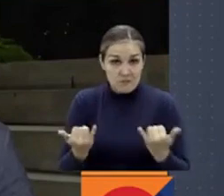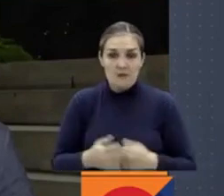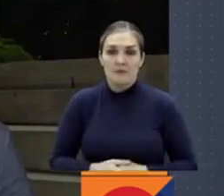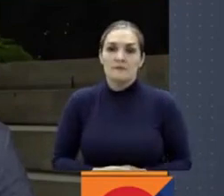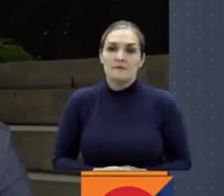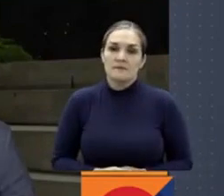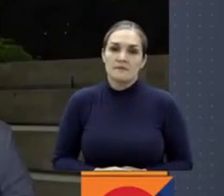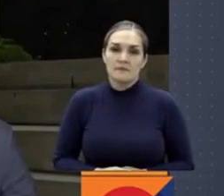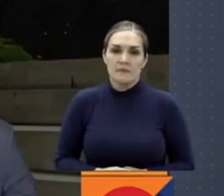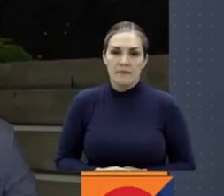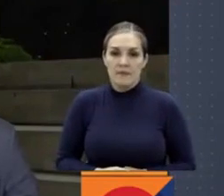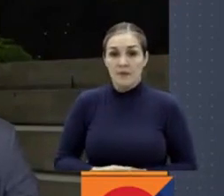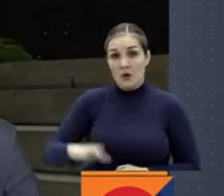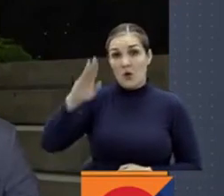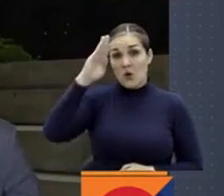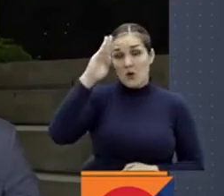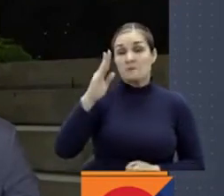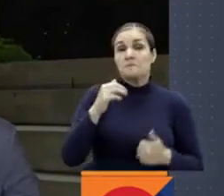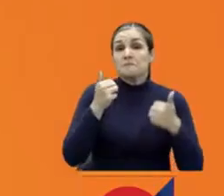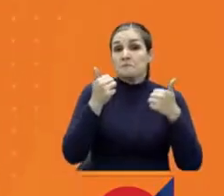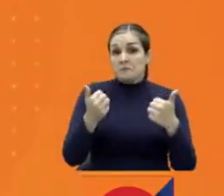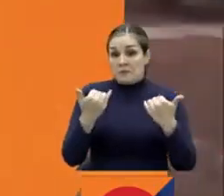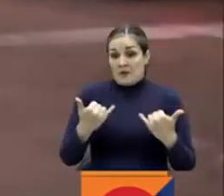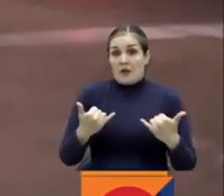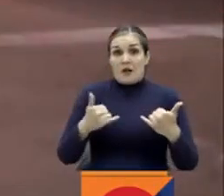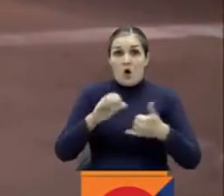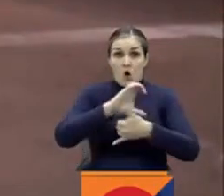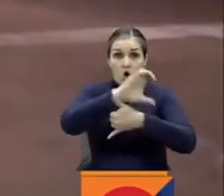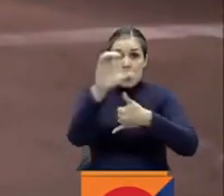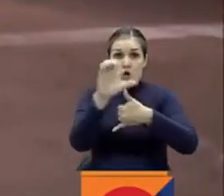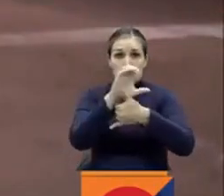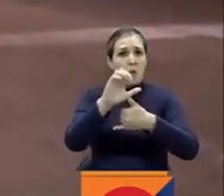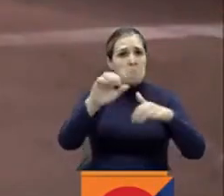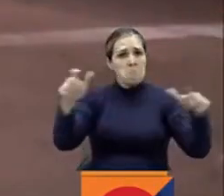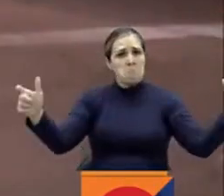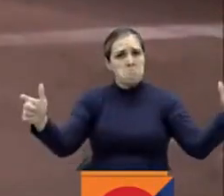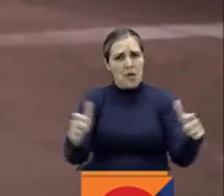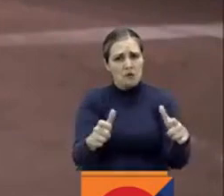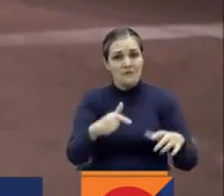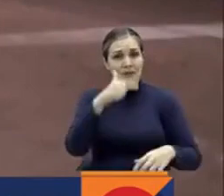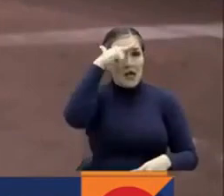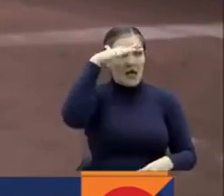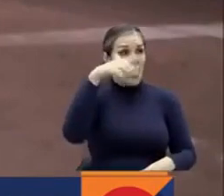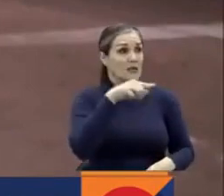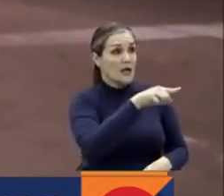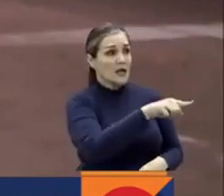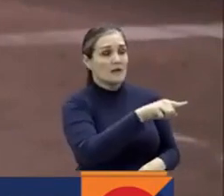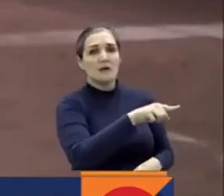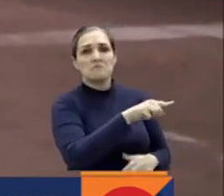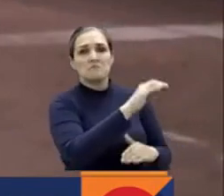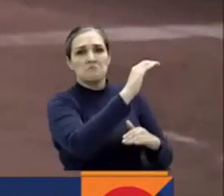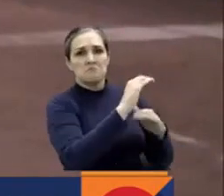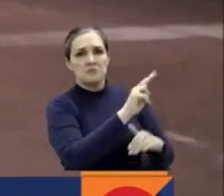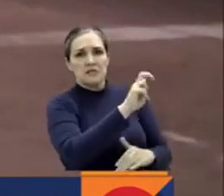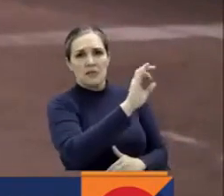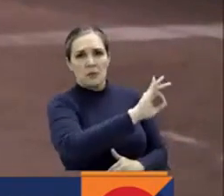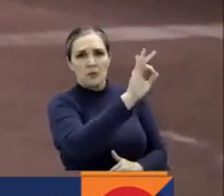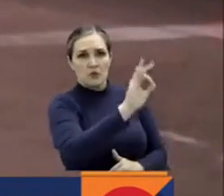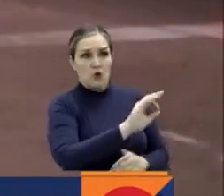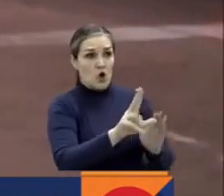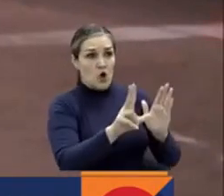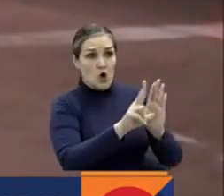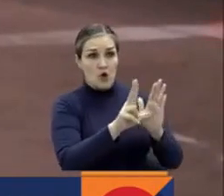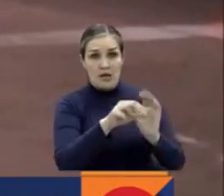Damaris, muy buenas noches. Se ha notado una reducción en la costa Caribe en esta Semana Santa. En Cartagena hay 7% de reducción, mientras que la ocupación hotelera